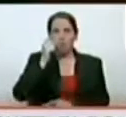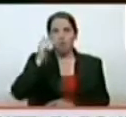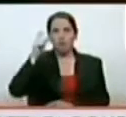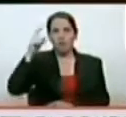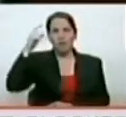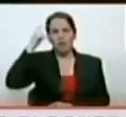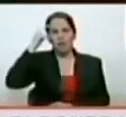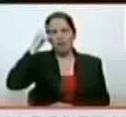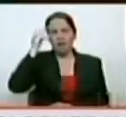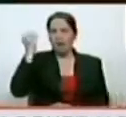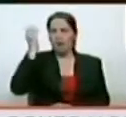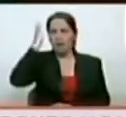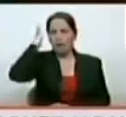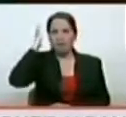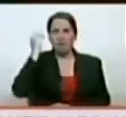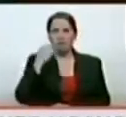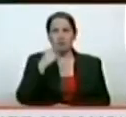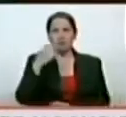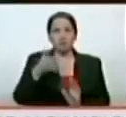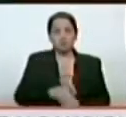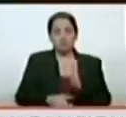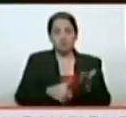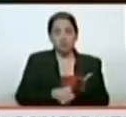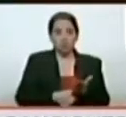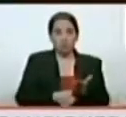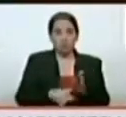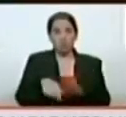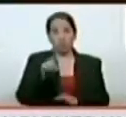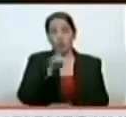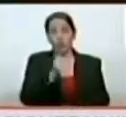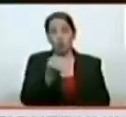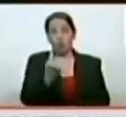Ramos Aluc, titular de la cédula de identidad